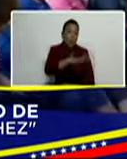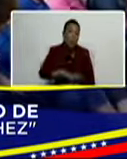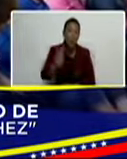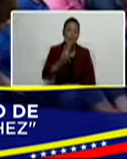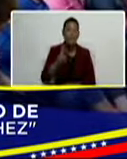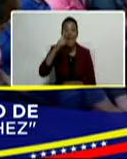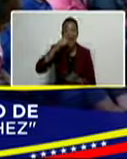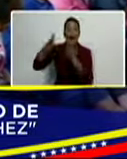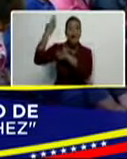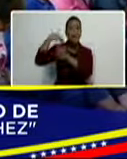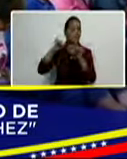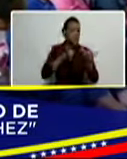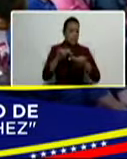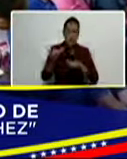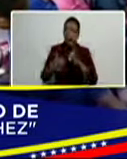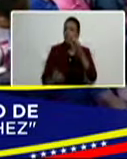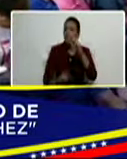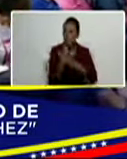existentes.